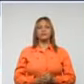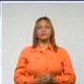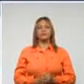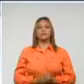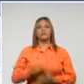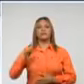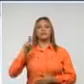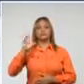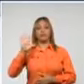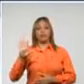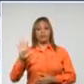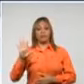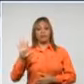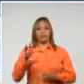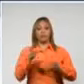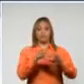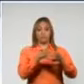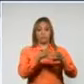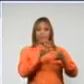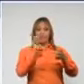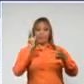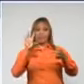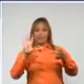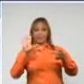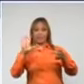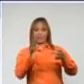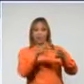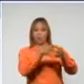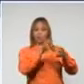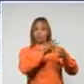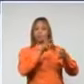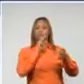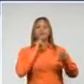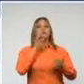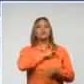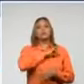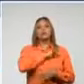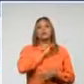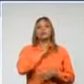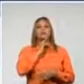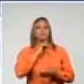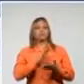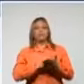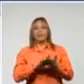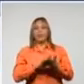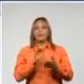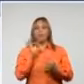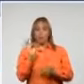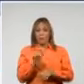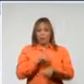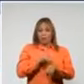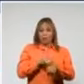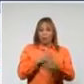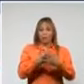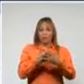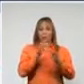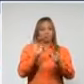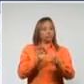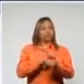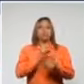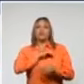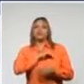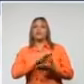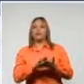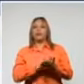25 de los 35 casos fueron asintomáticos en el momento del diagnóstico.